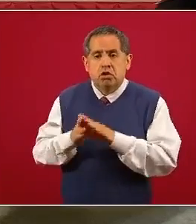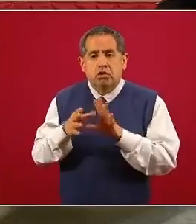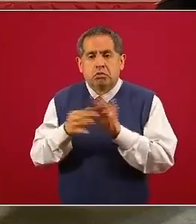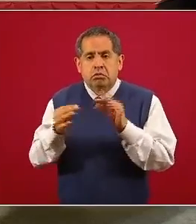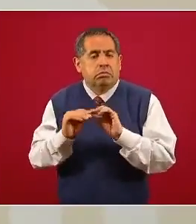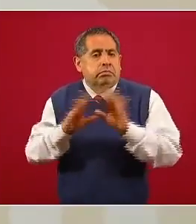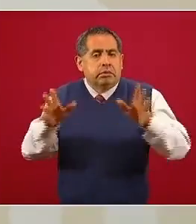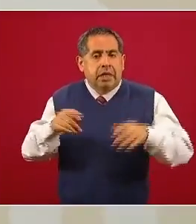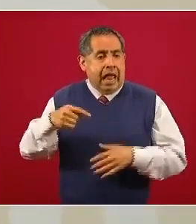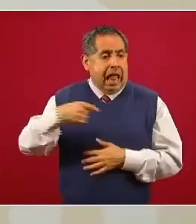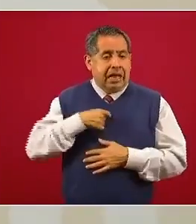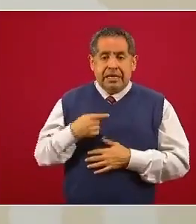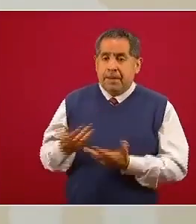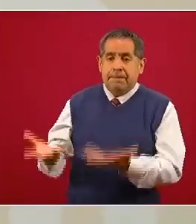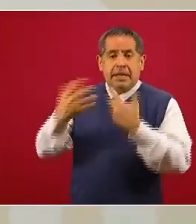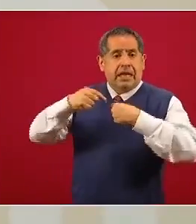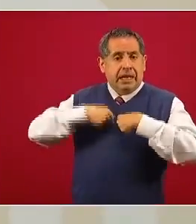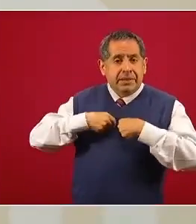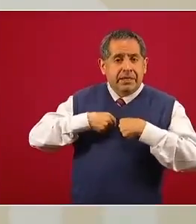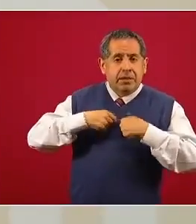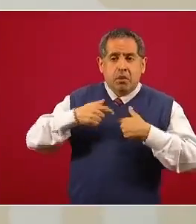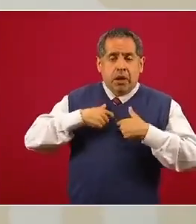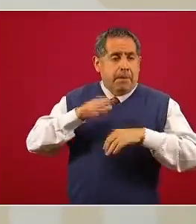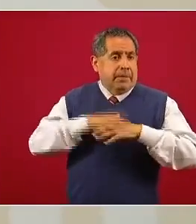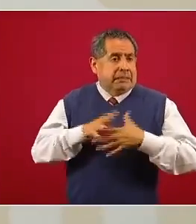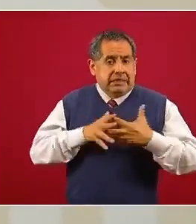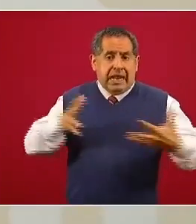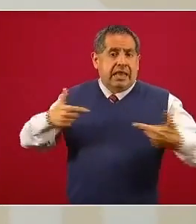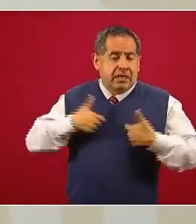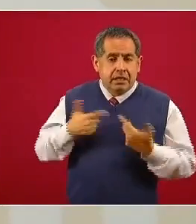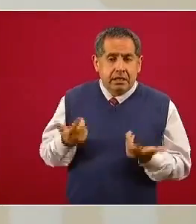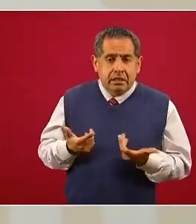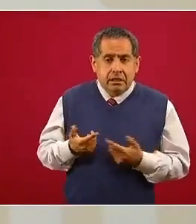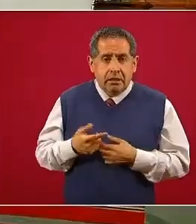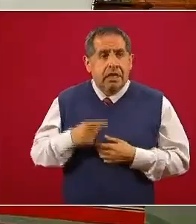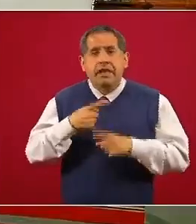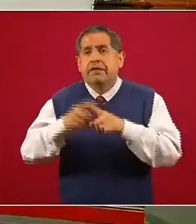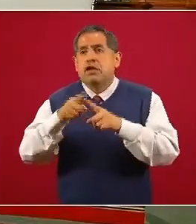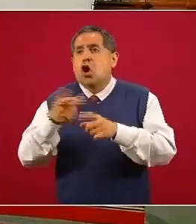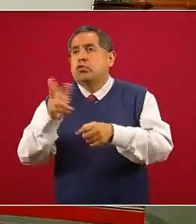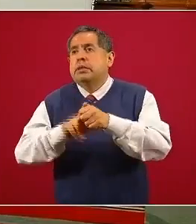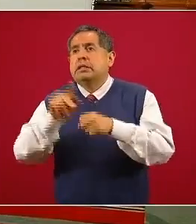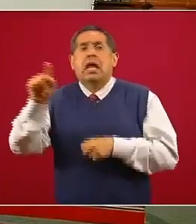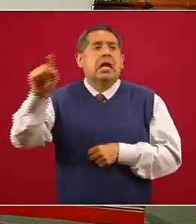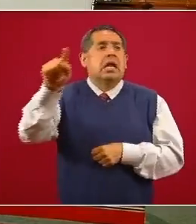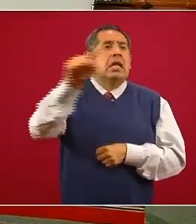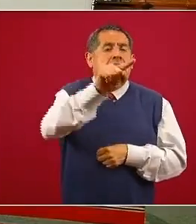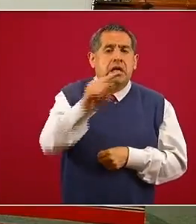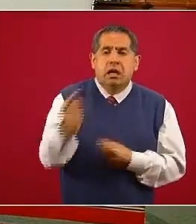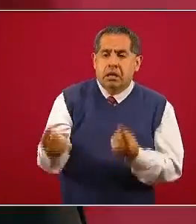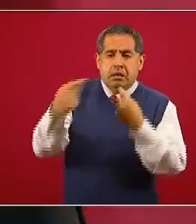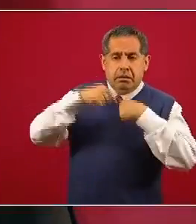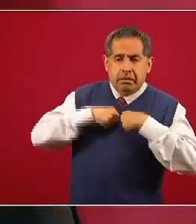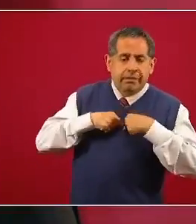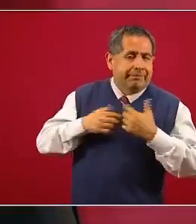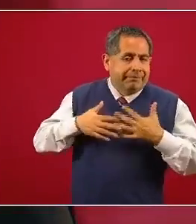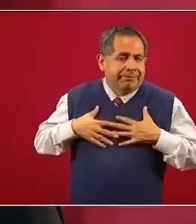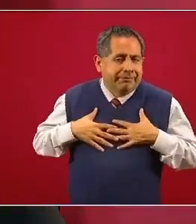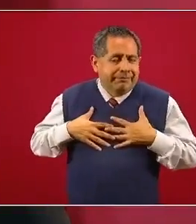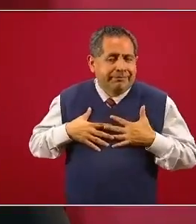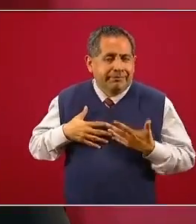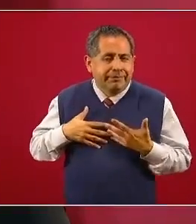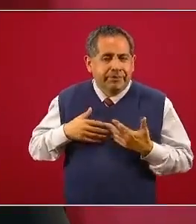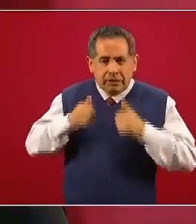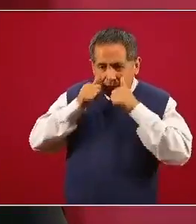general, porque somos el más grande. Entonces, después de ver en varios hospitales, se dirigían al Hospital